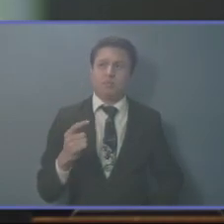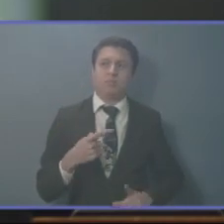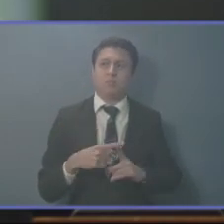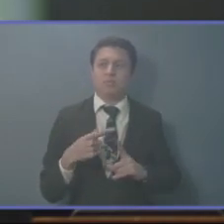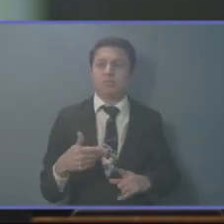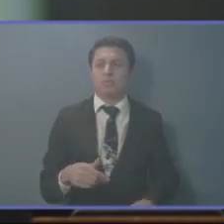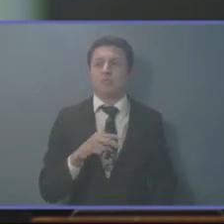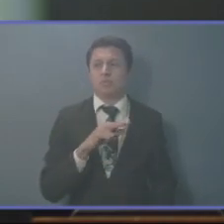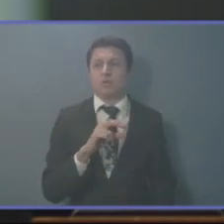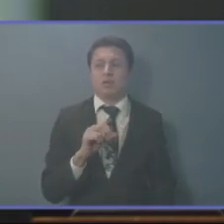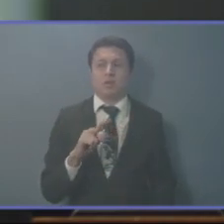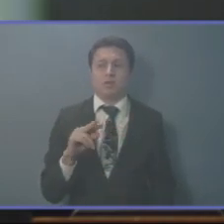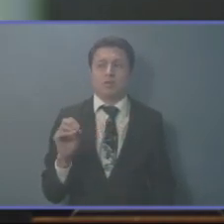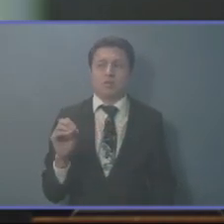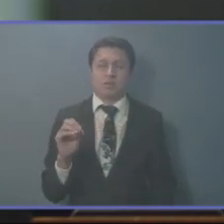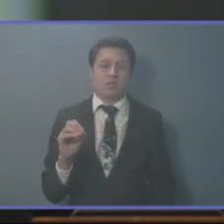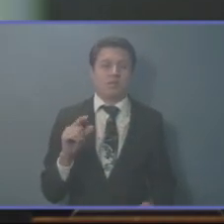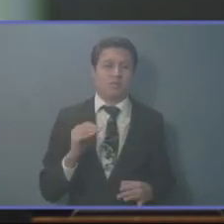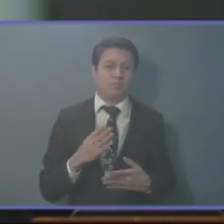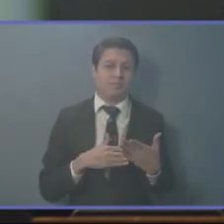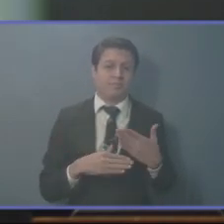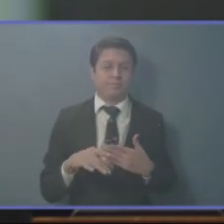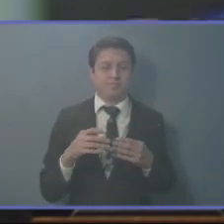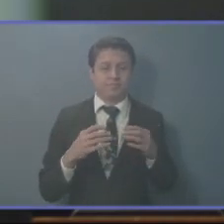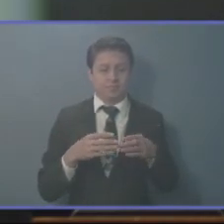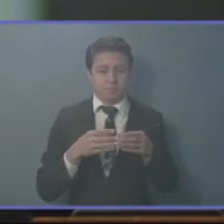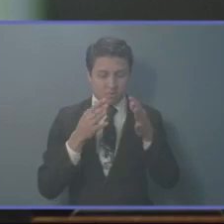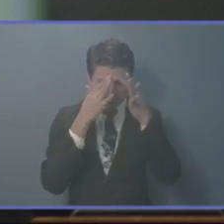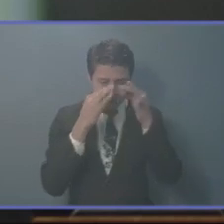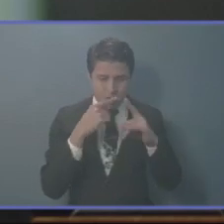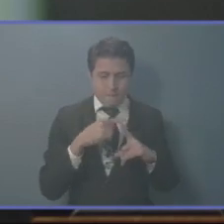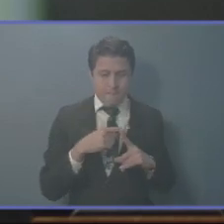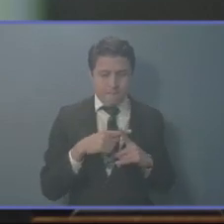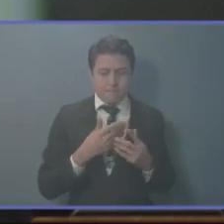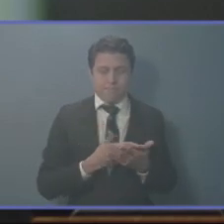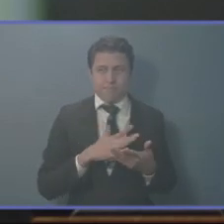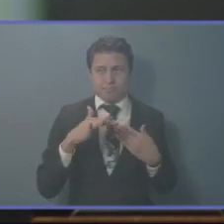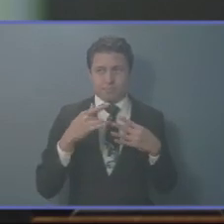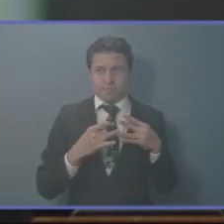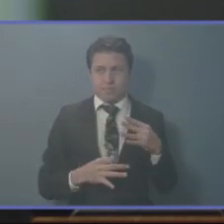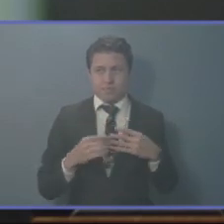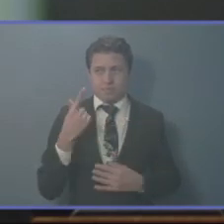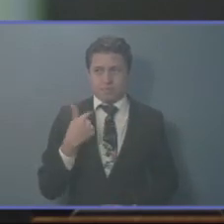año 2020. Así leído el dictamen favorable y el proyecto de decreto, señor